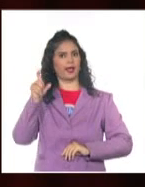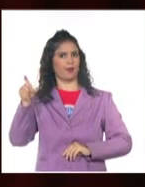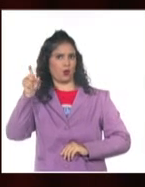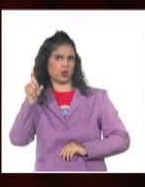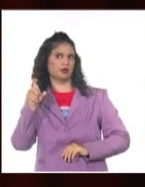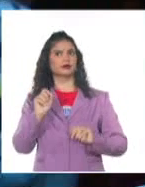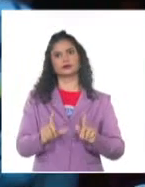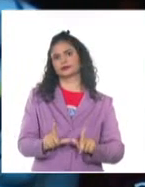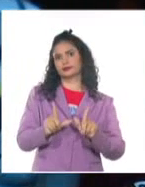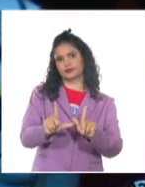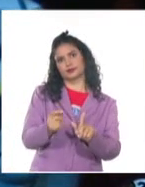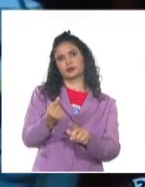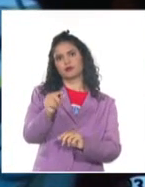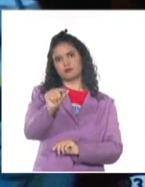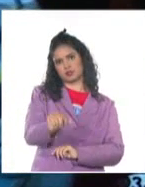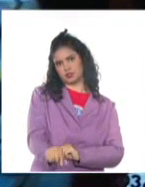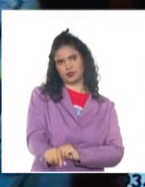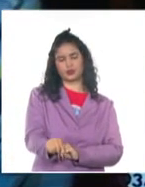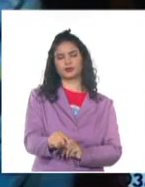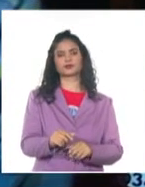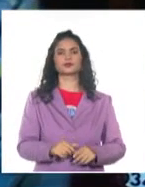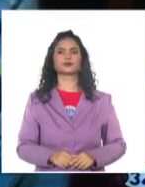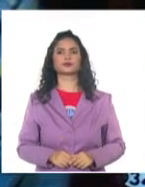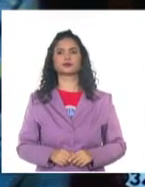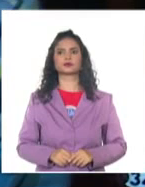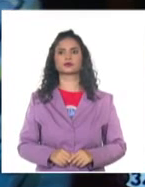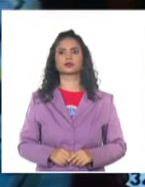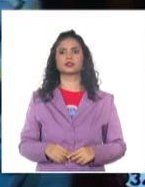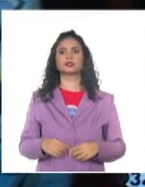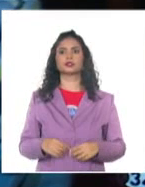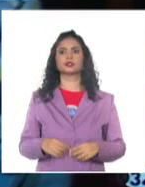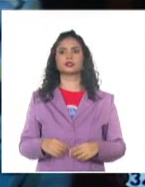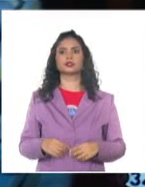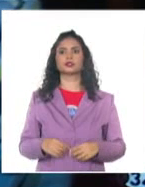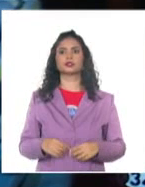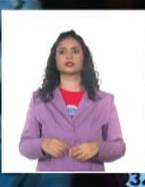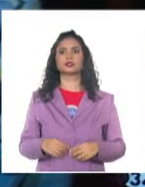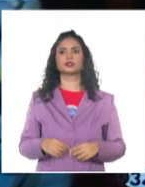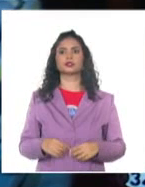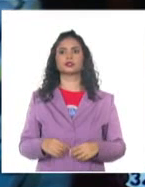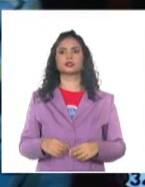de Paciencia, máximo galardón de la Dirección Provincial de Cultura.